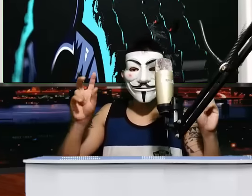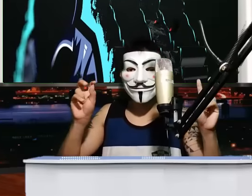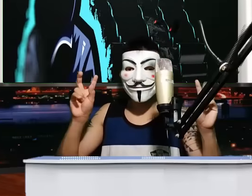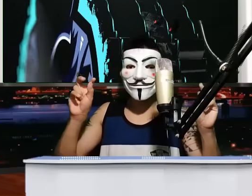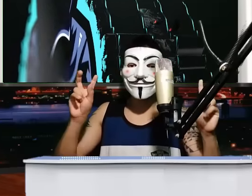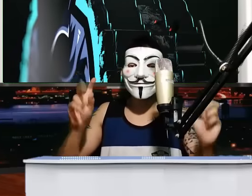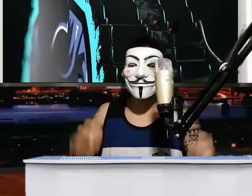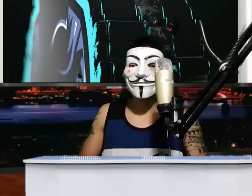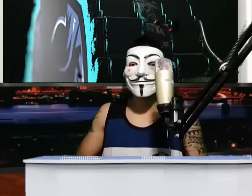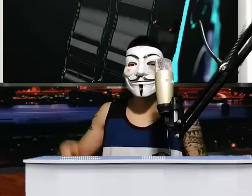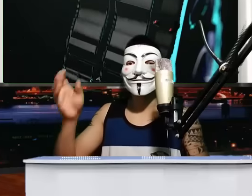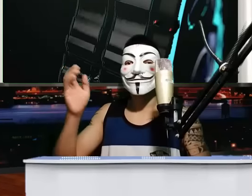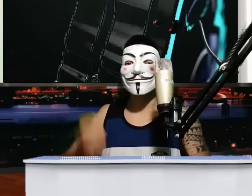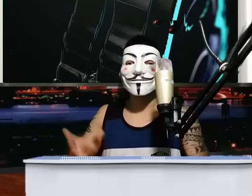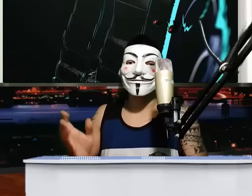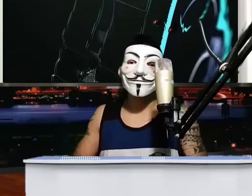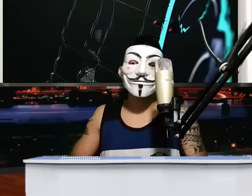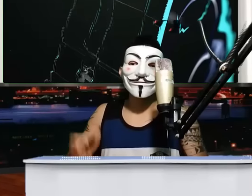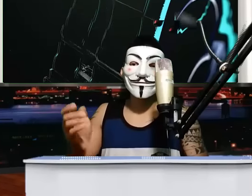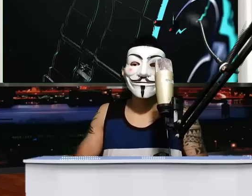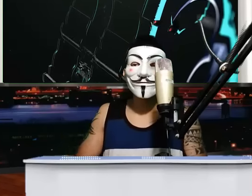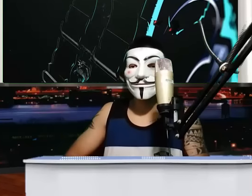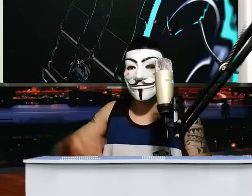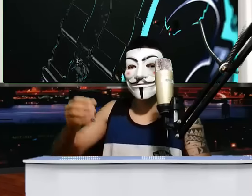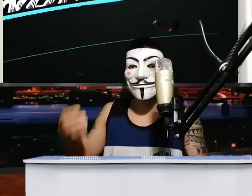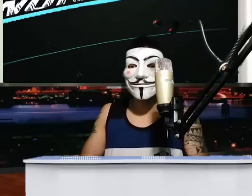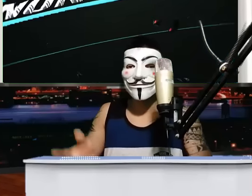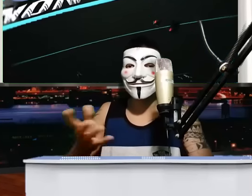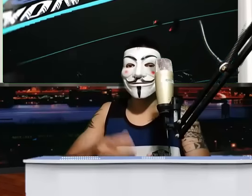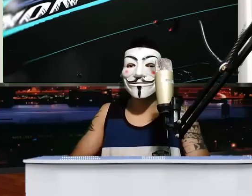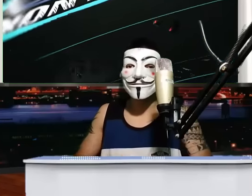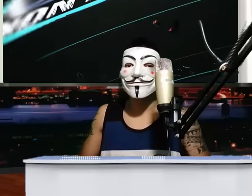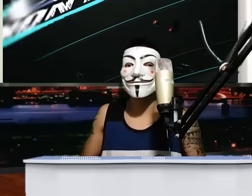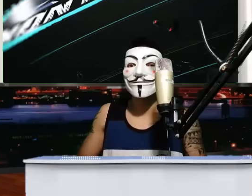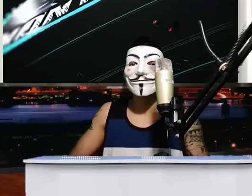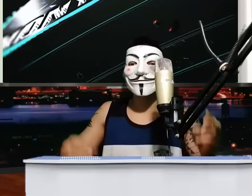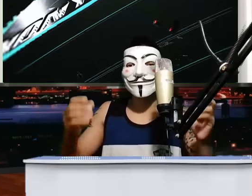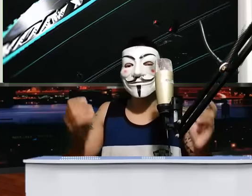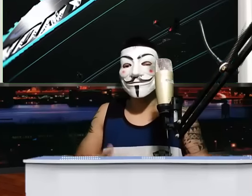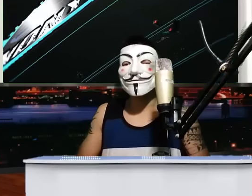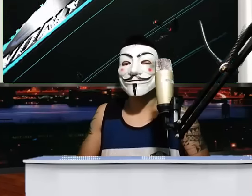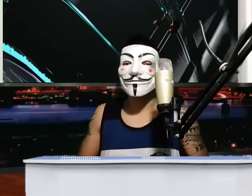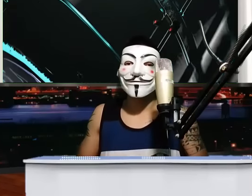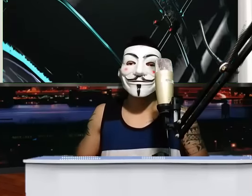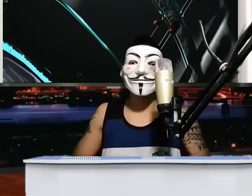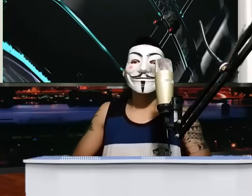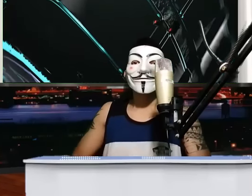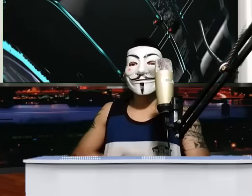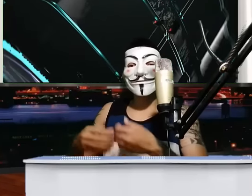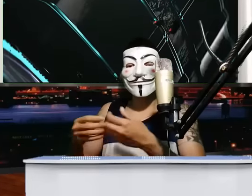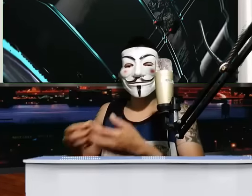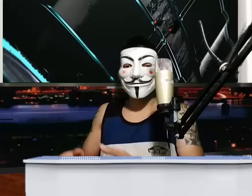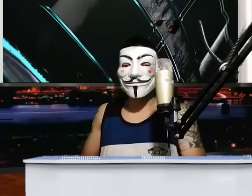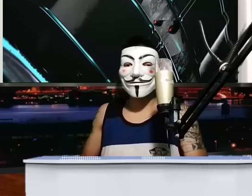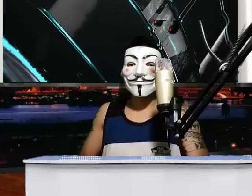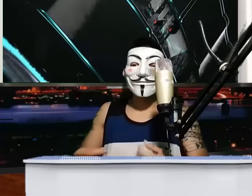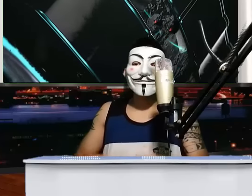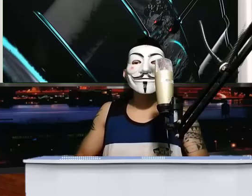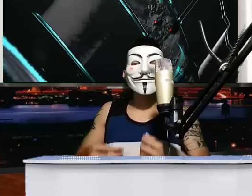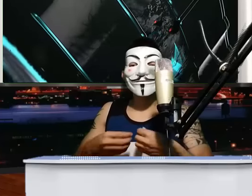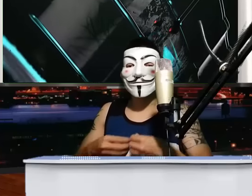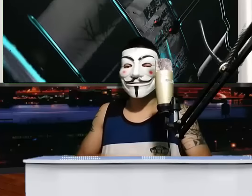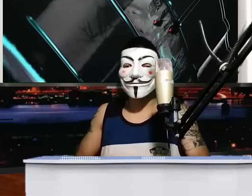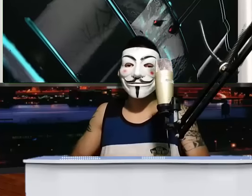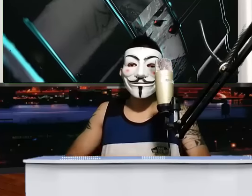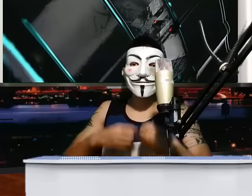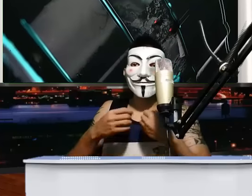esas tremendas actualizaciones es nada más y nada menos que el pasmado del Chino Flores, que según ese maje, ellos todavía están